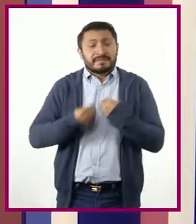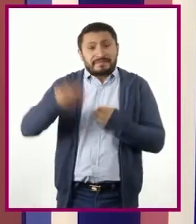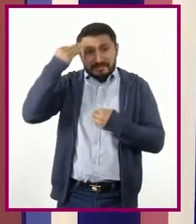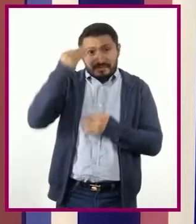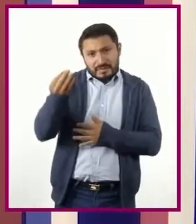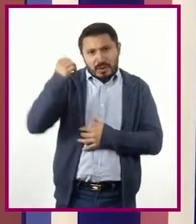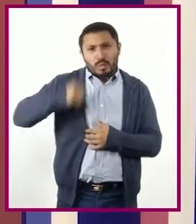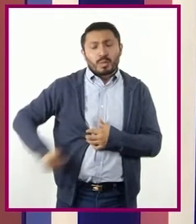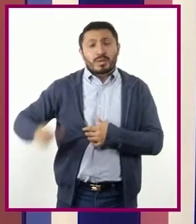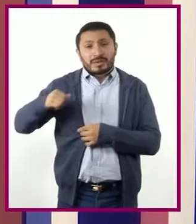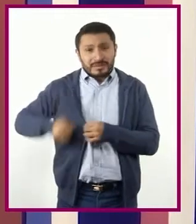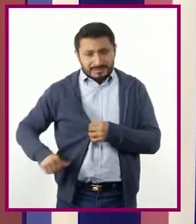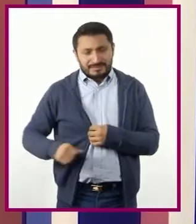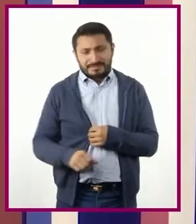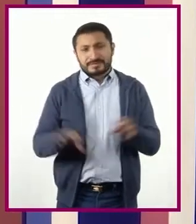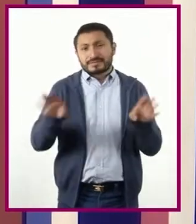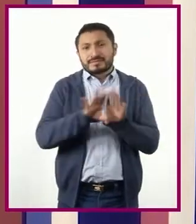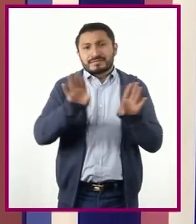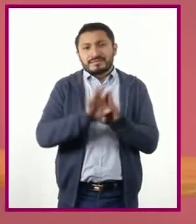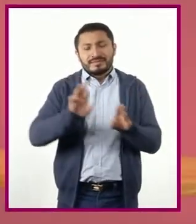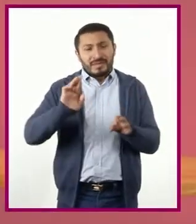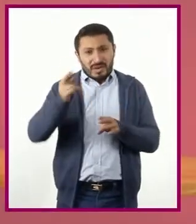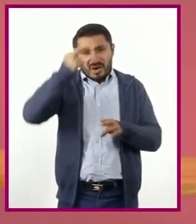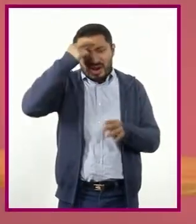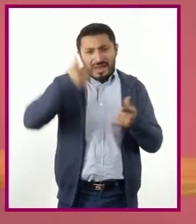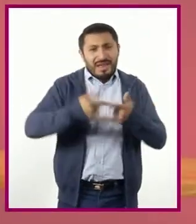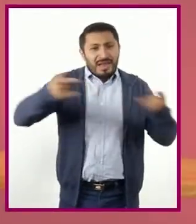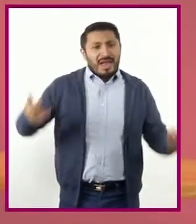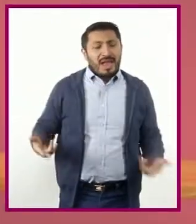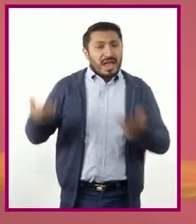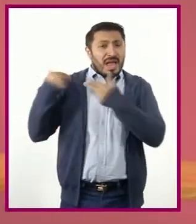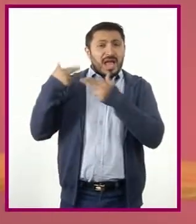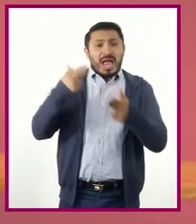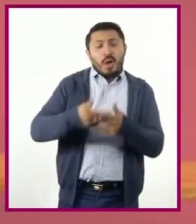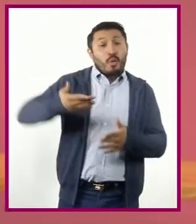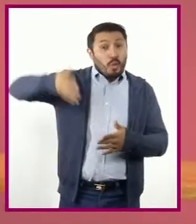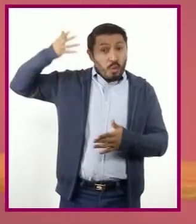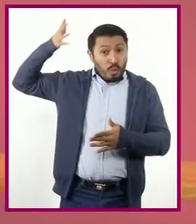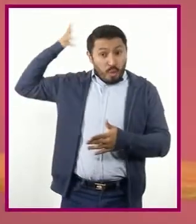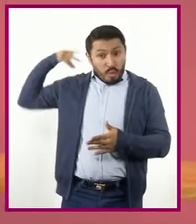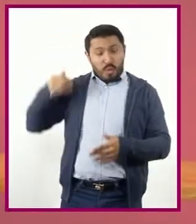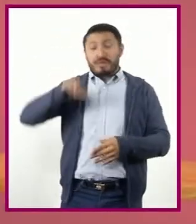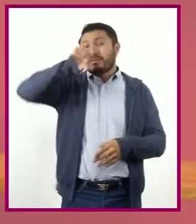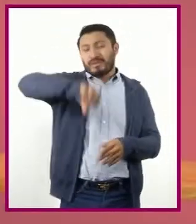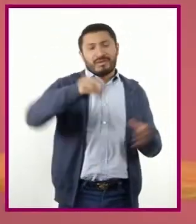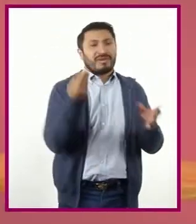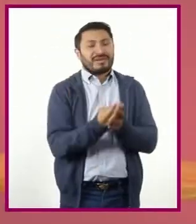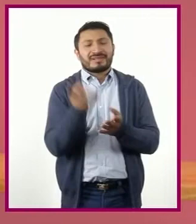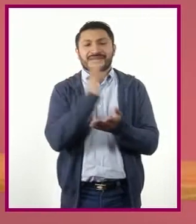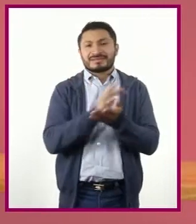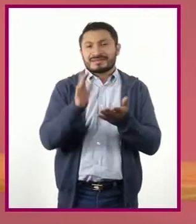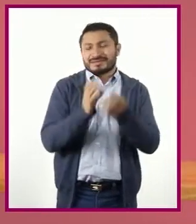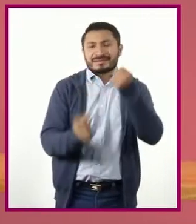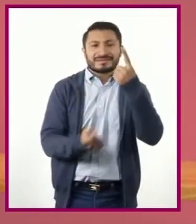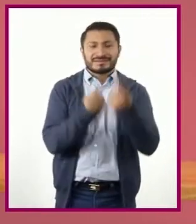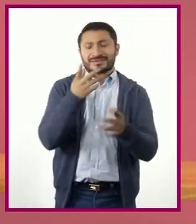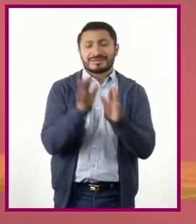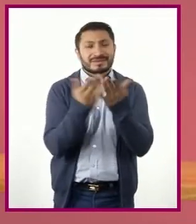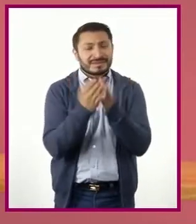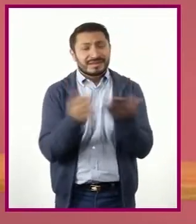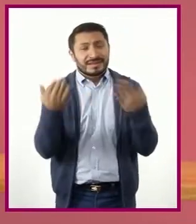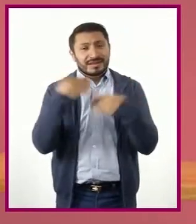tiempos. Es como echar un vistazo al pasado. En esta sesión leeremos algunas obras literarias